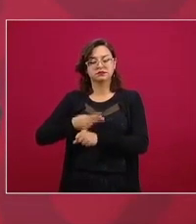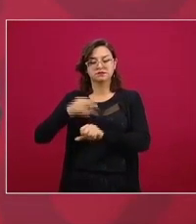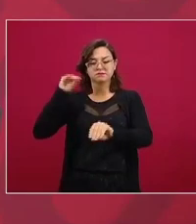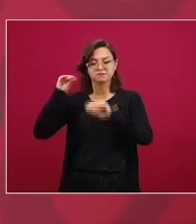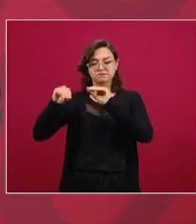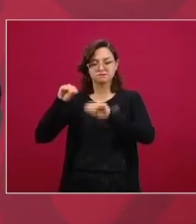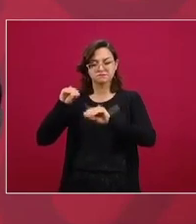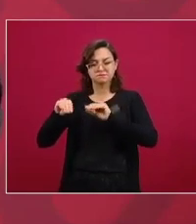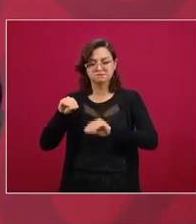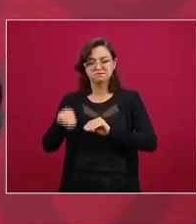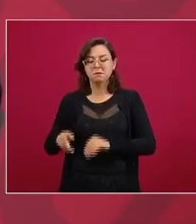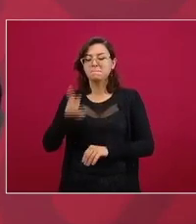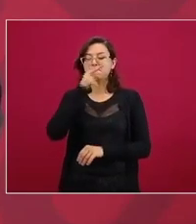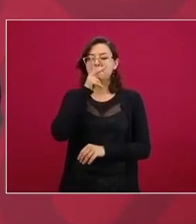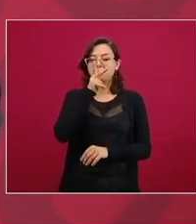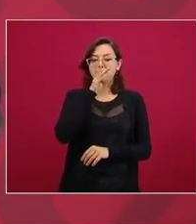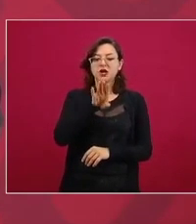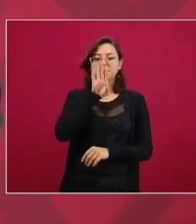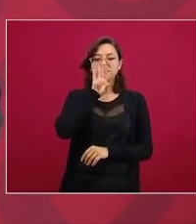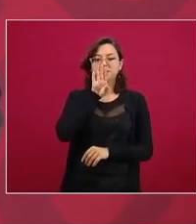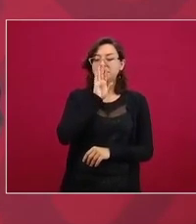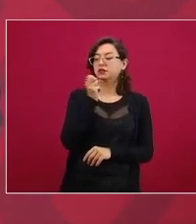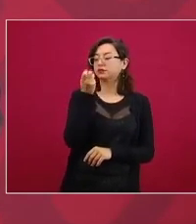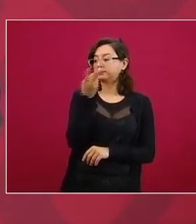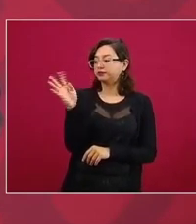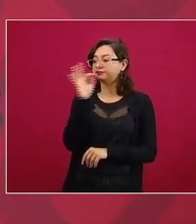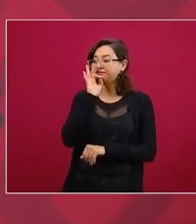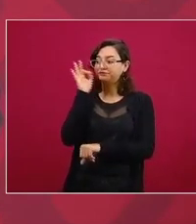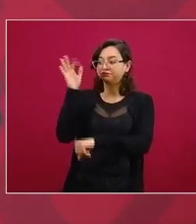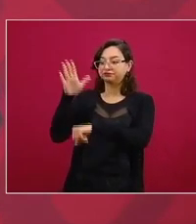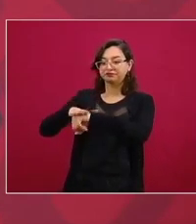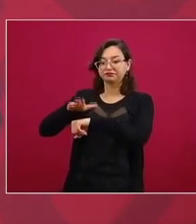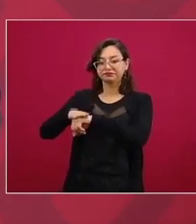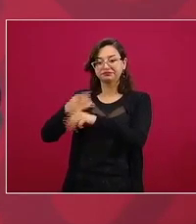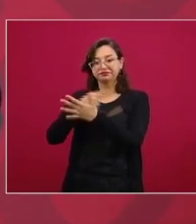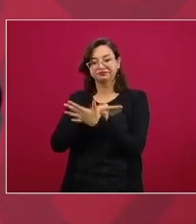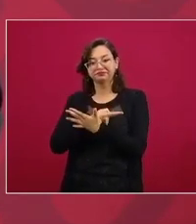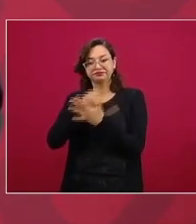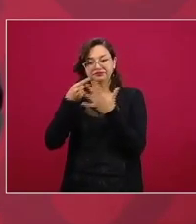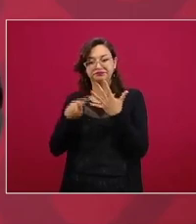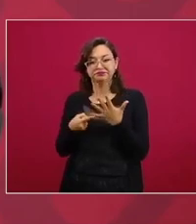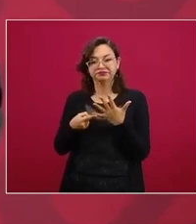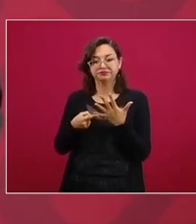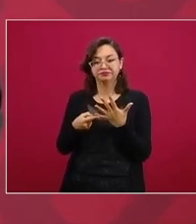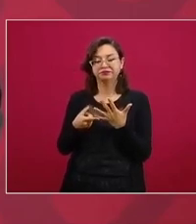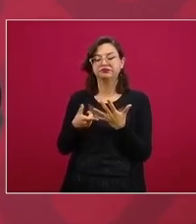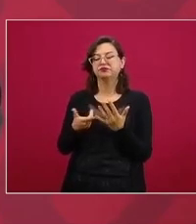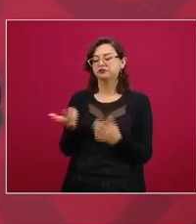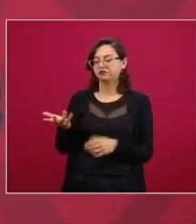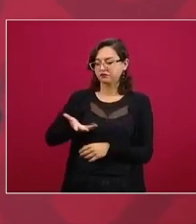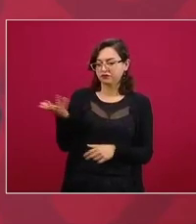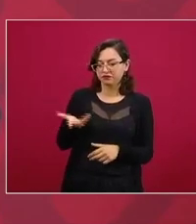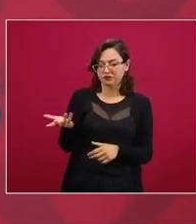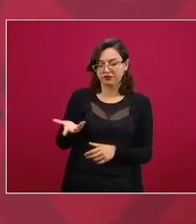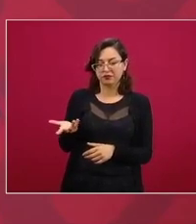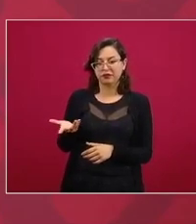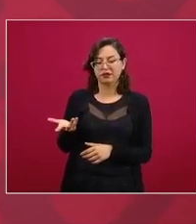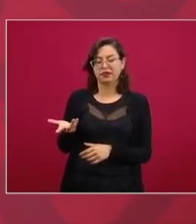los padres de familia, madres de familia, sepan que se está